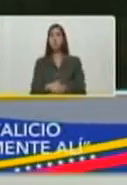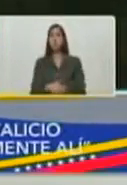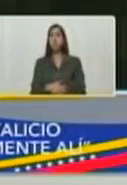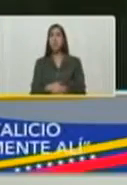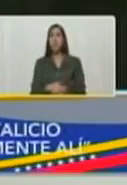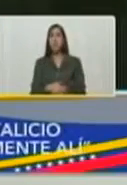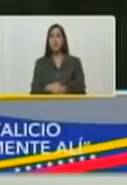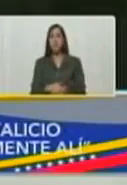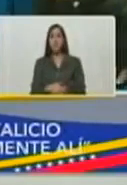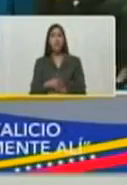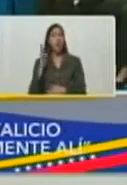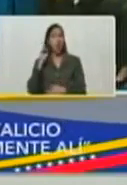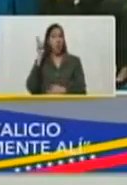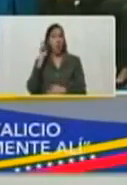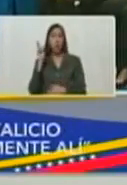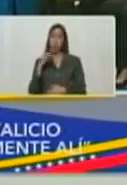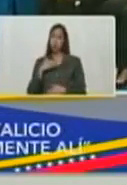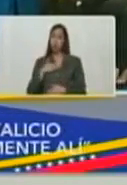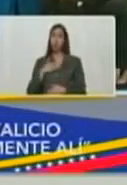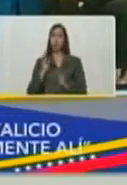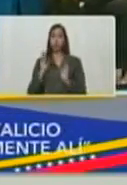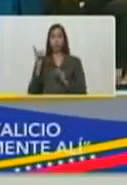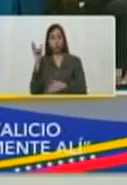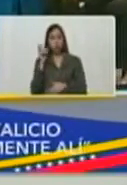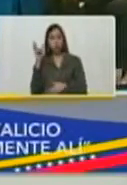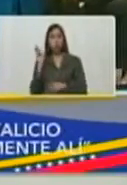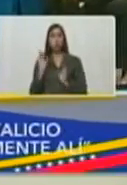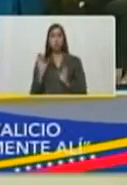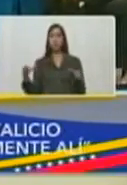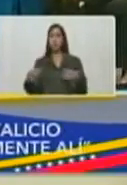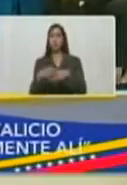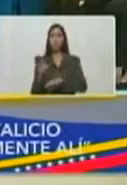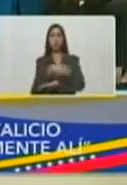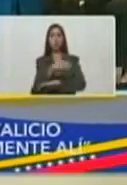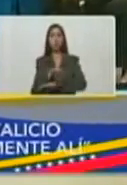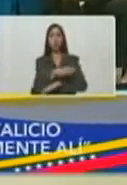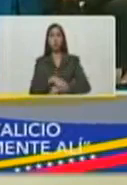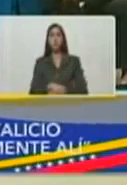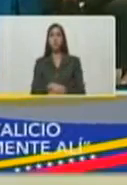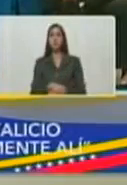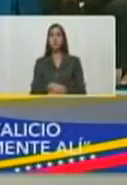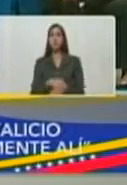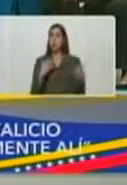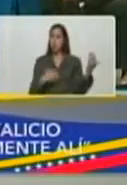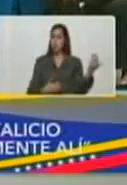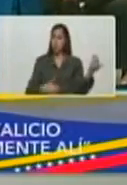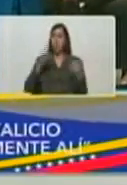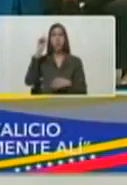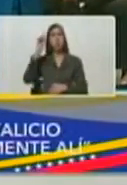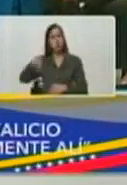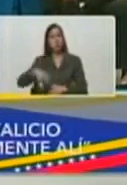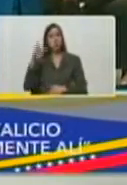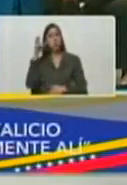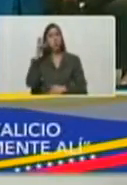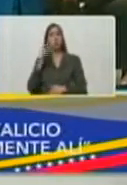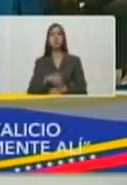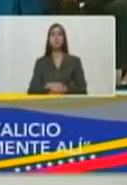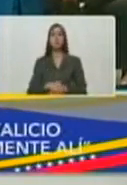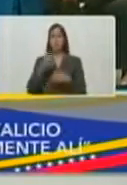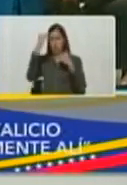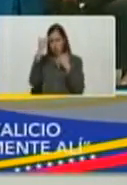en la radio. Uno escuchaba las canciones de los Guaraguao. Y luego Ali Primera, Ali. Quiero enviarle un